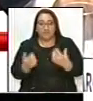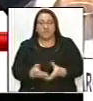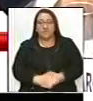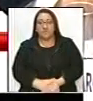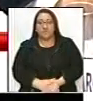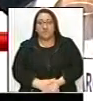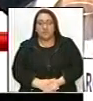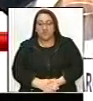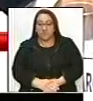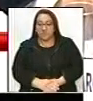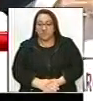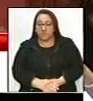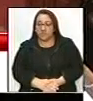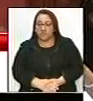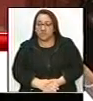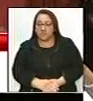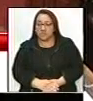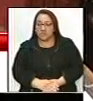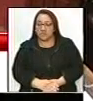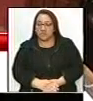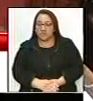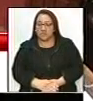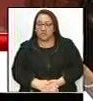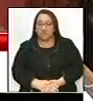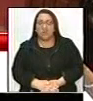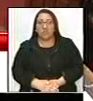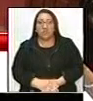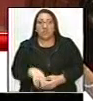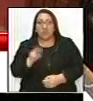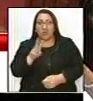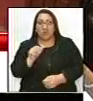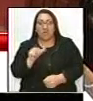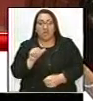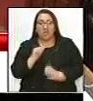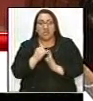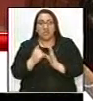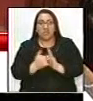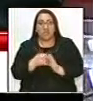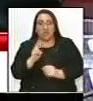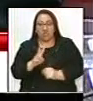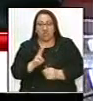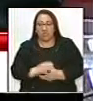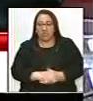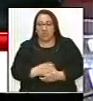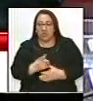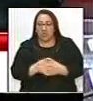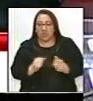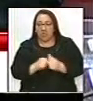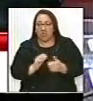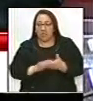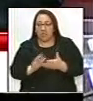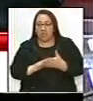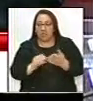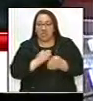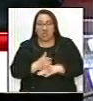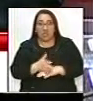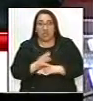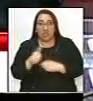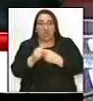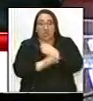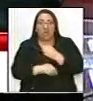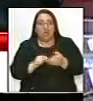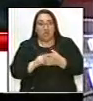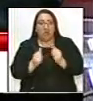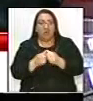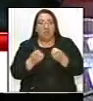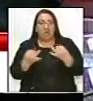Que el consentimiento, el 102A, inciso 2, que el consentimiento para que ingresen tropas extranjeras sea con